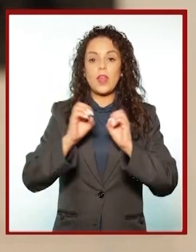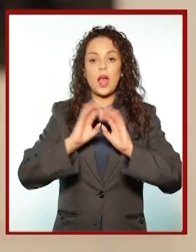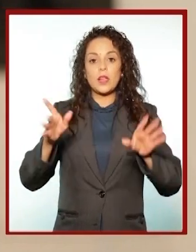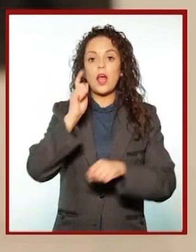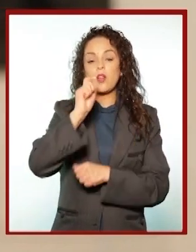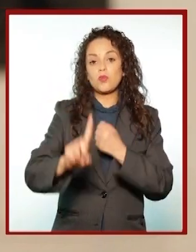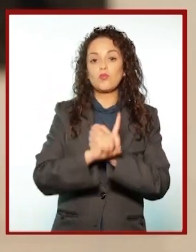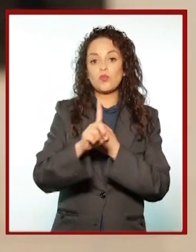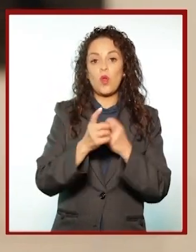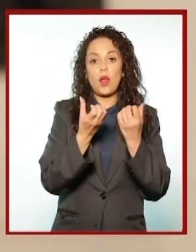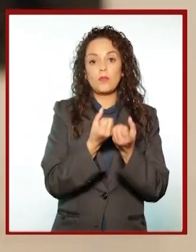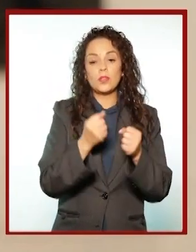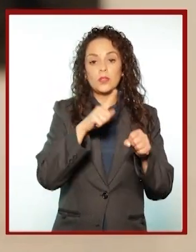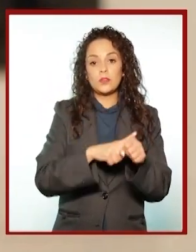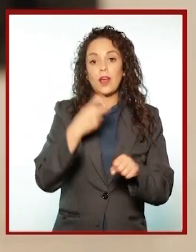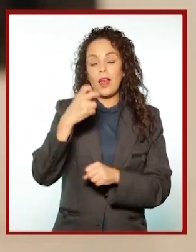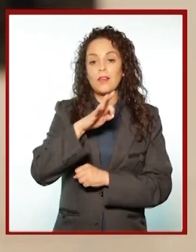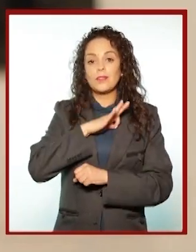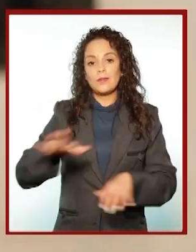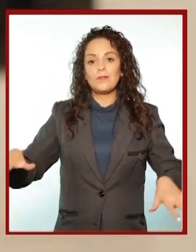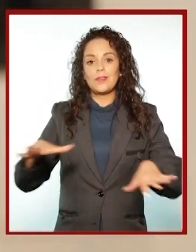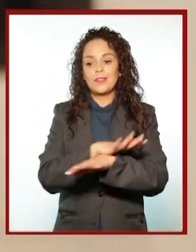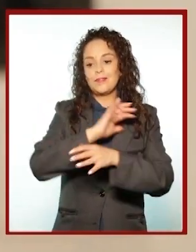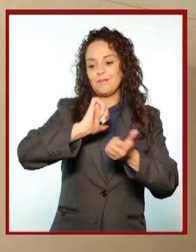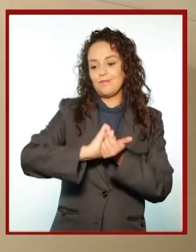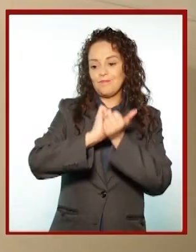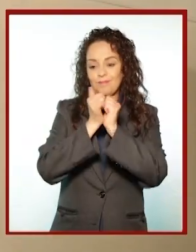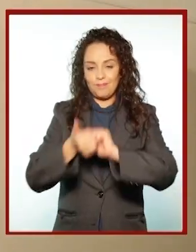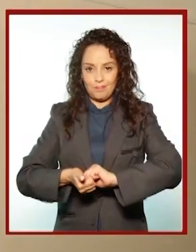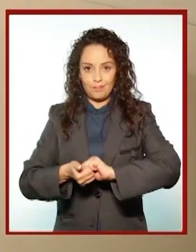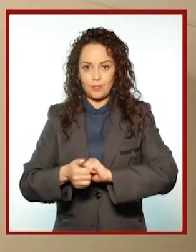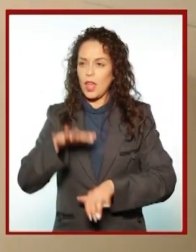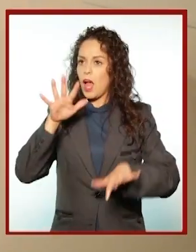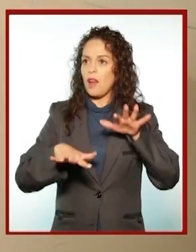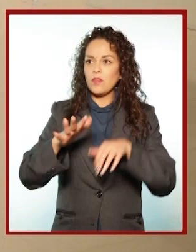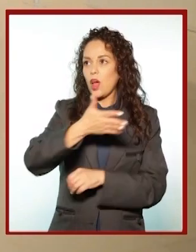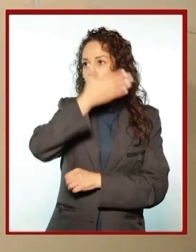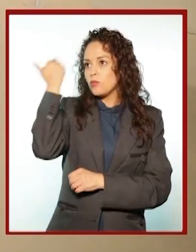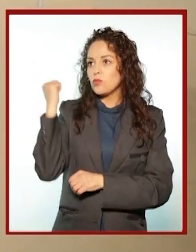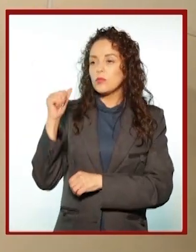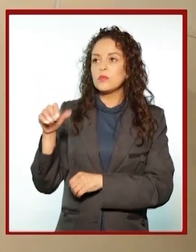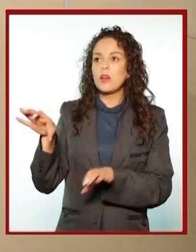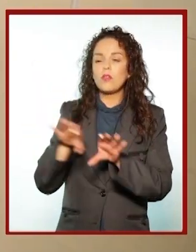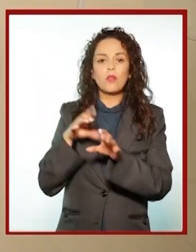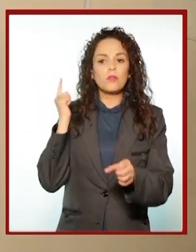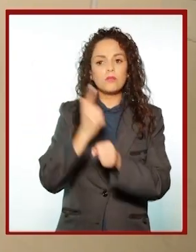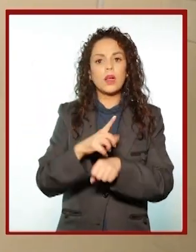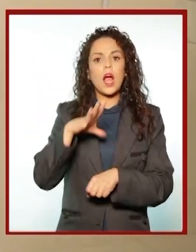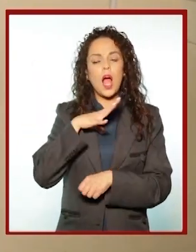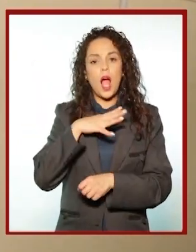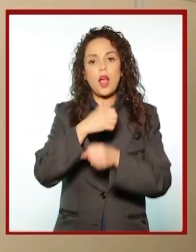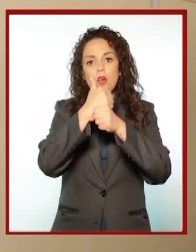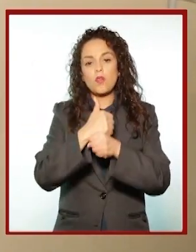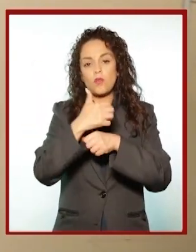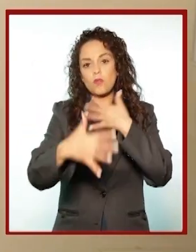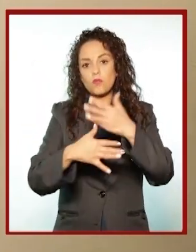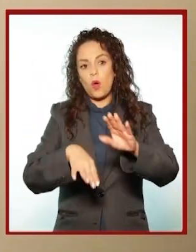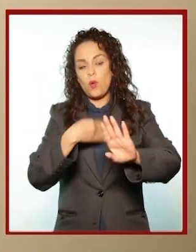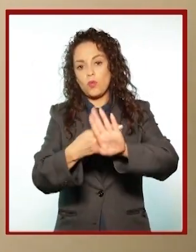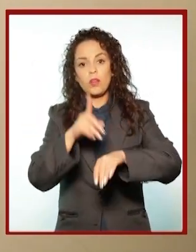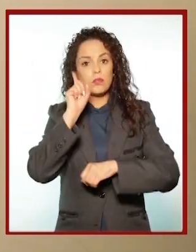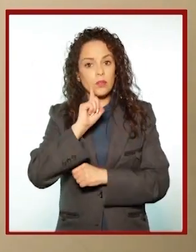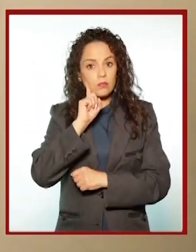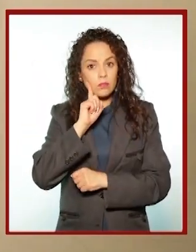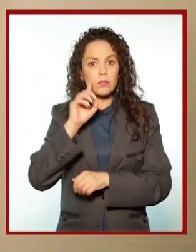la problemática social, contribuyendo así a su transformación. Muchas veces no sabemos identificar la violencia contra las mujeres. Tal vez